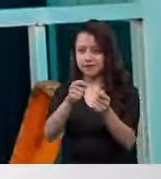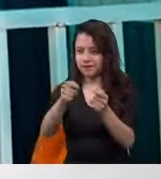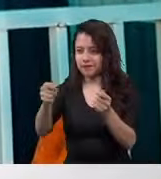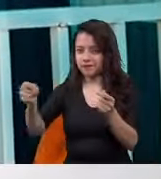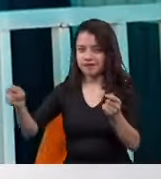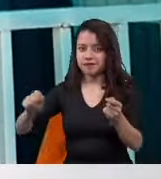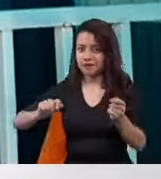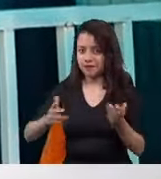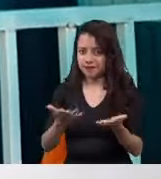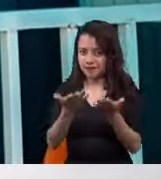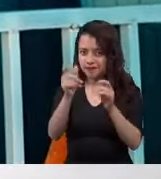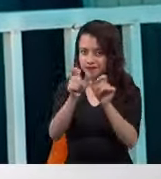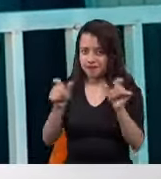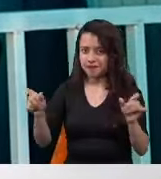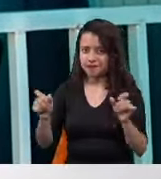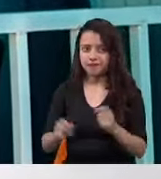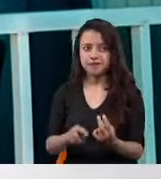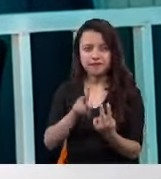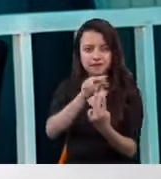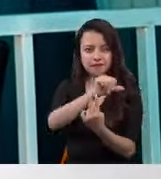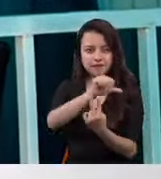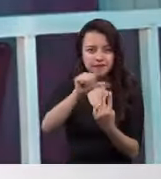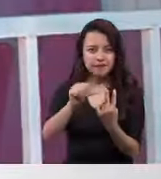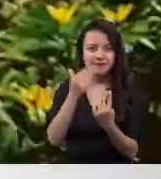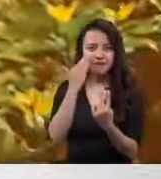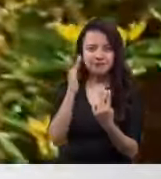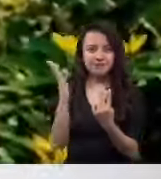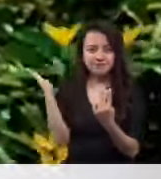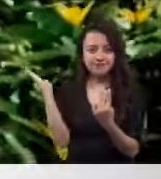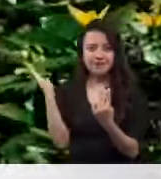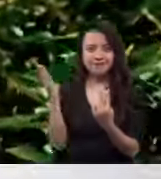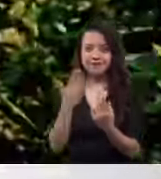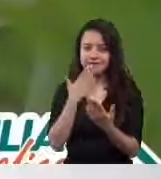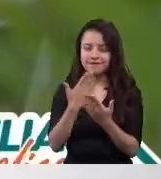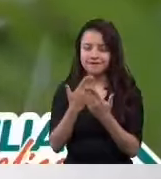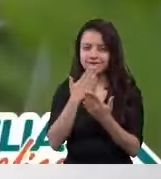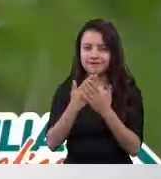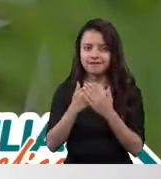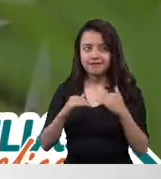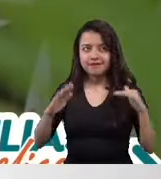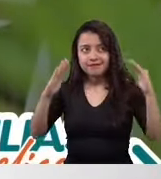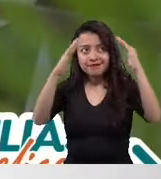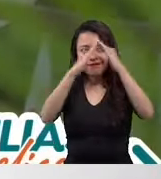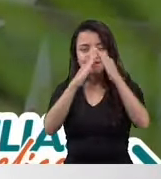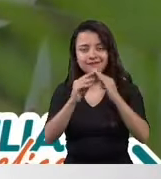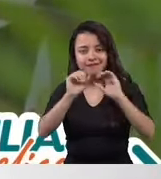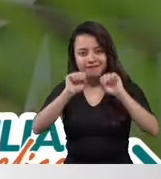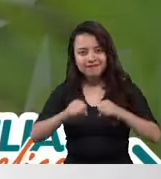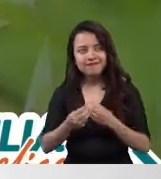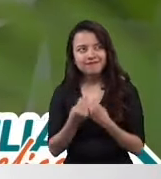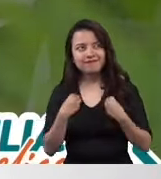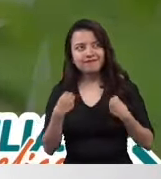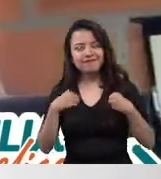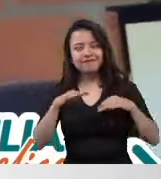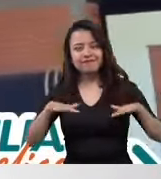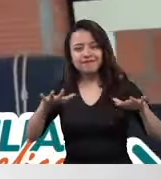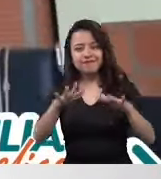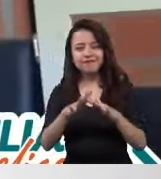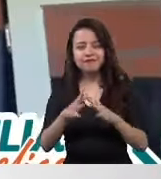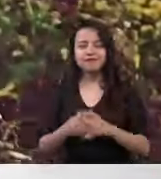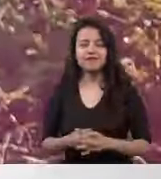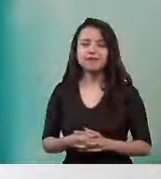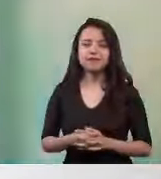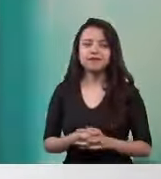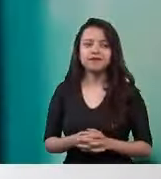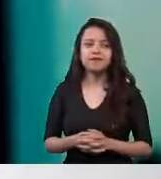sonrisas. Quienes hablan son dos de las madres beneficiadas que hoy no solo agradecen por tener un techo, sino que también el drama que vivían solo son simples